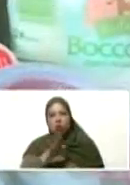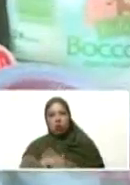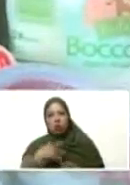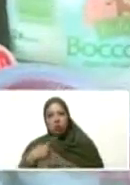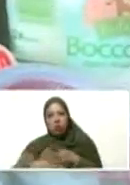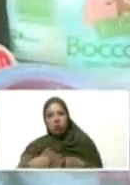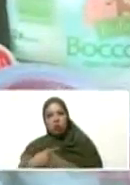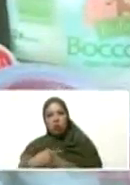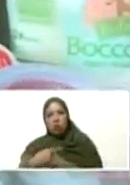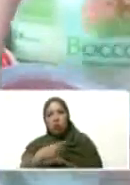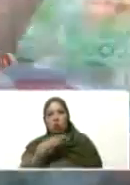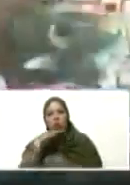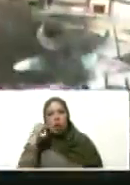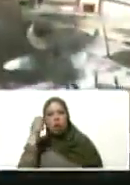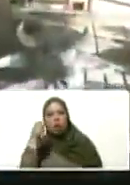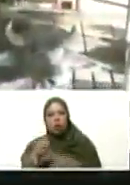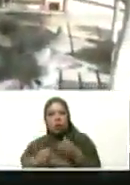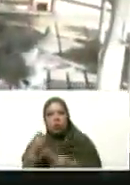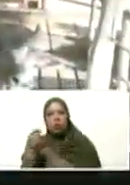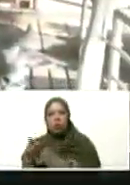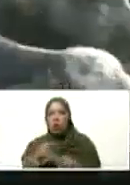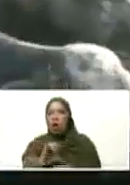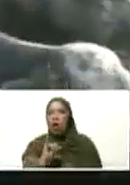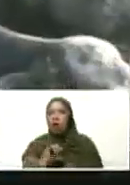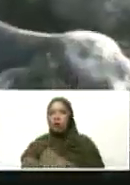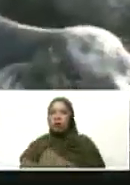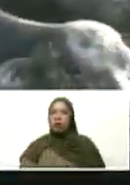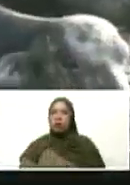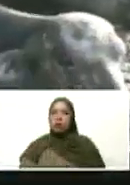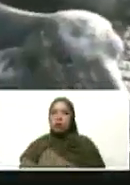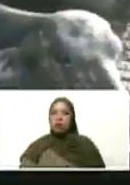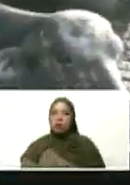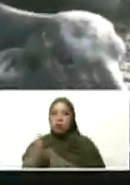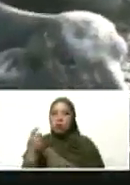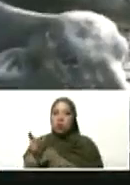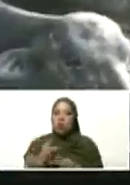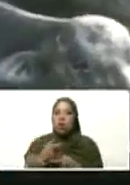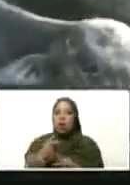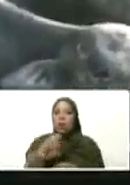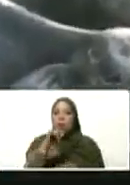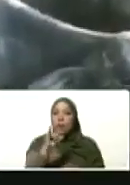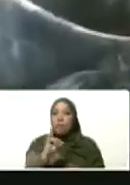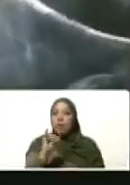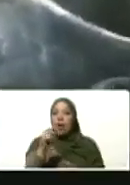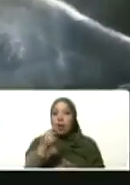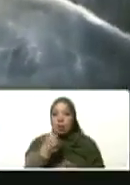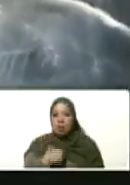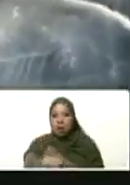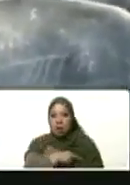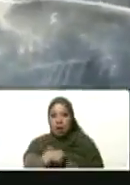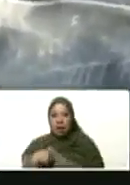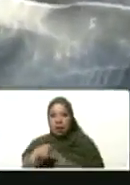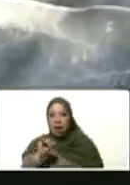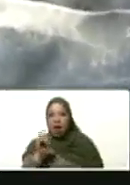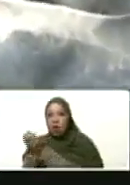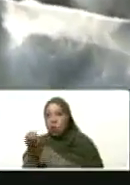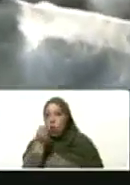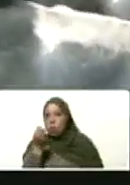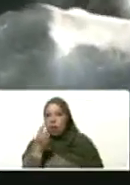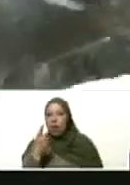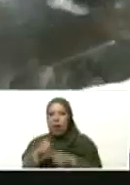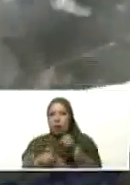produce Bufalinda son uno de los mejores yogures que tenemos. Tenemos el yogur griego de muy calidad, y bueno, aquí tenemos nosotros y estamos